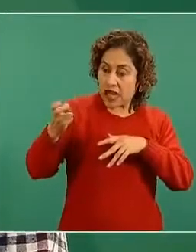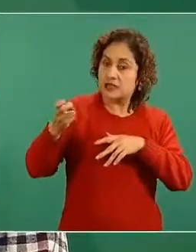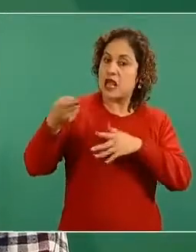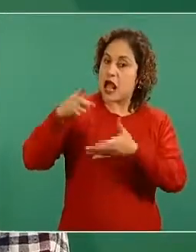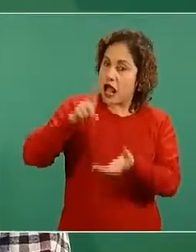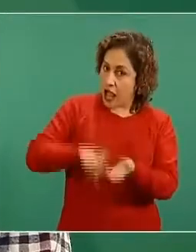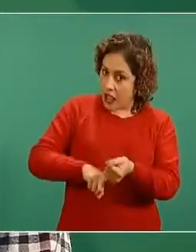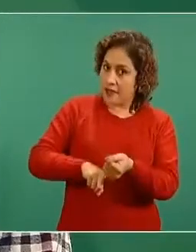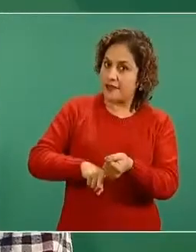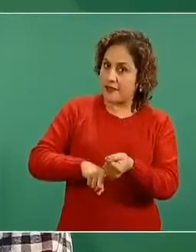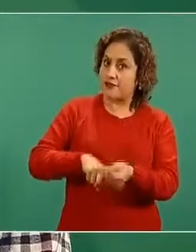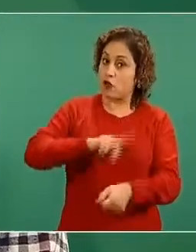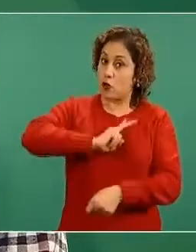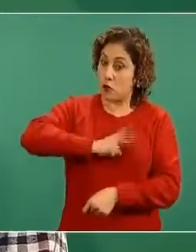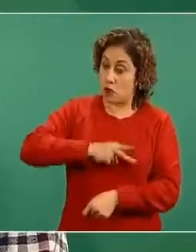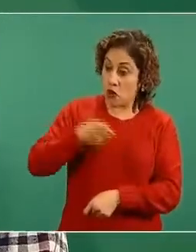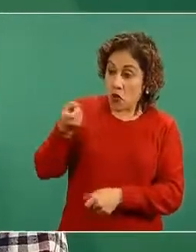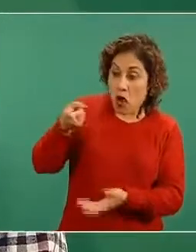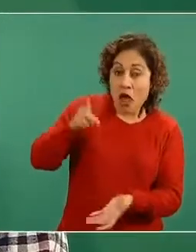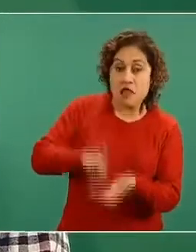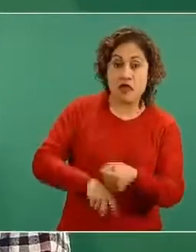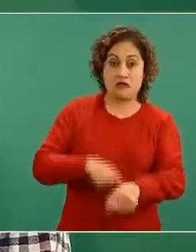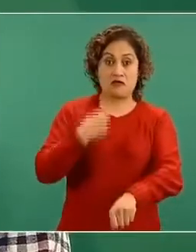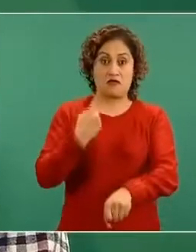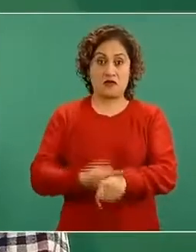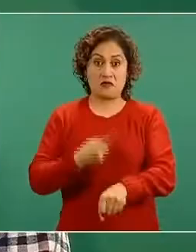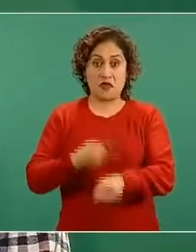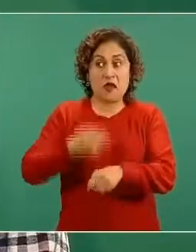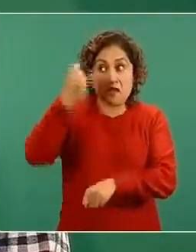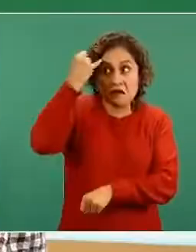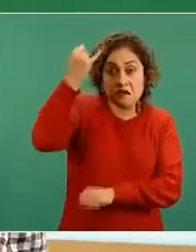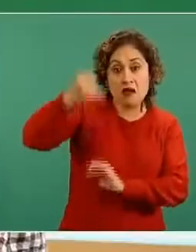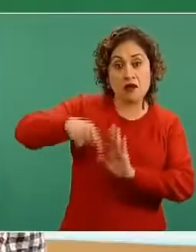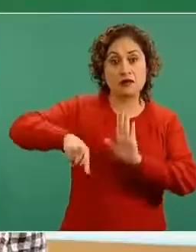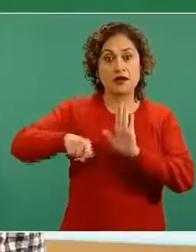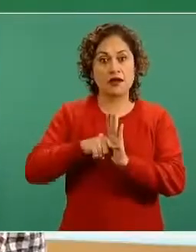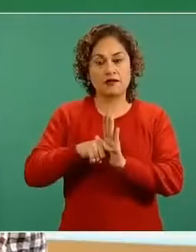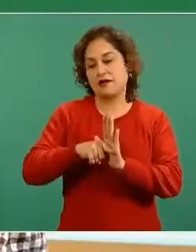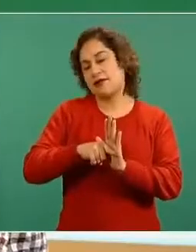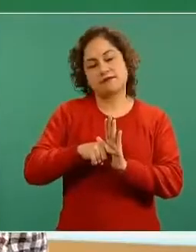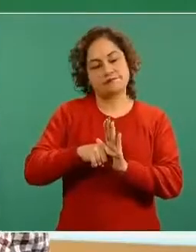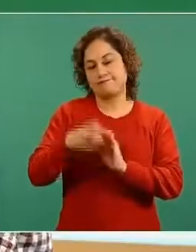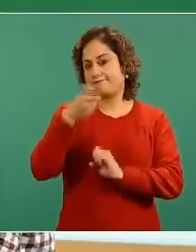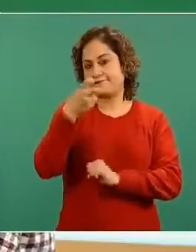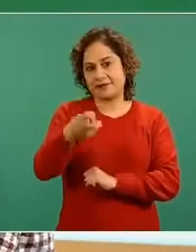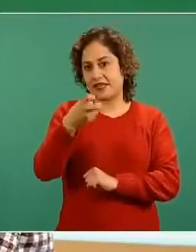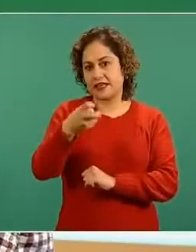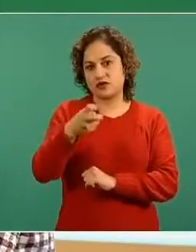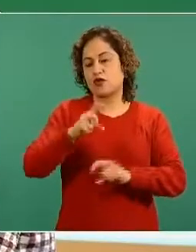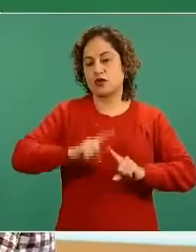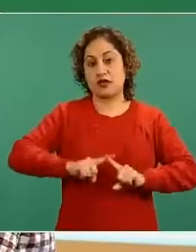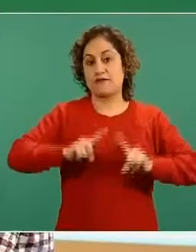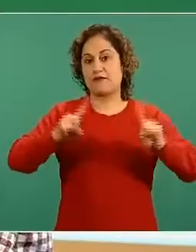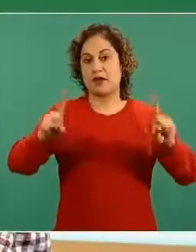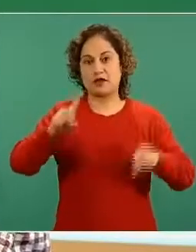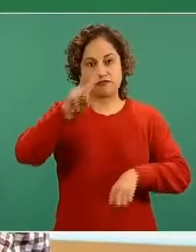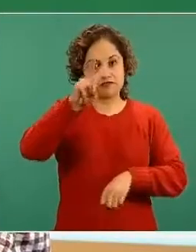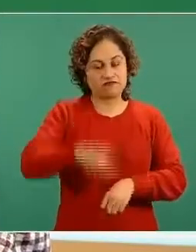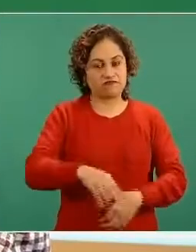visión de xenofobia, de estigma, que no guarda proporción con el riesgo real. Si se